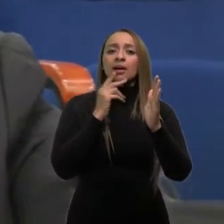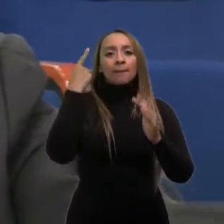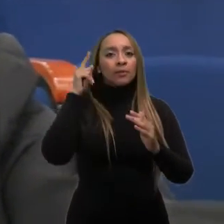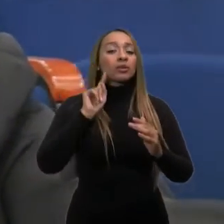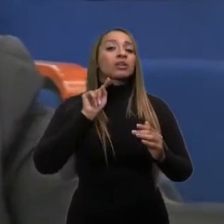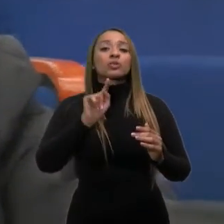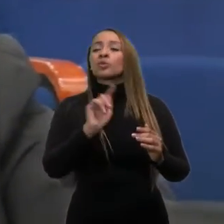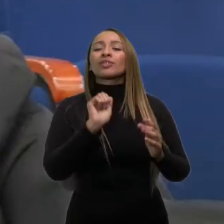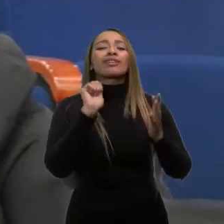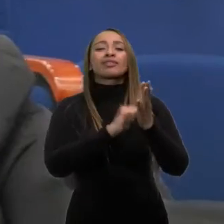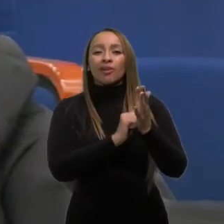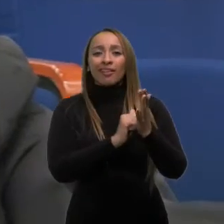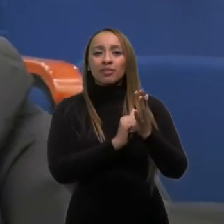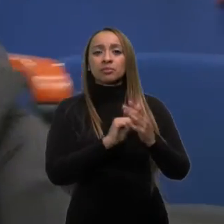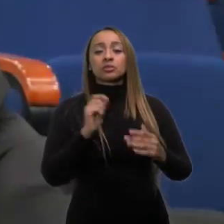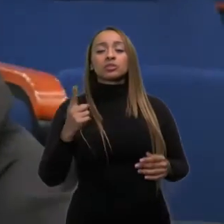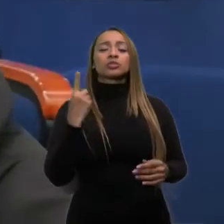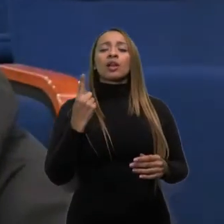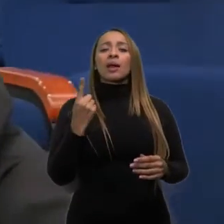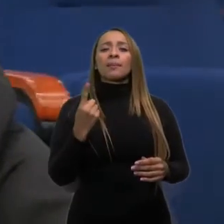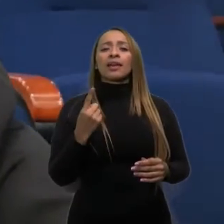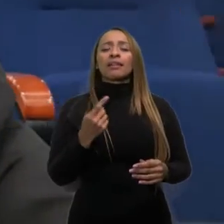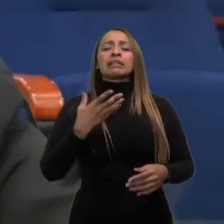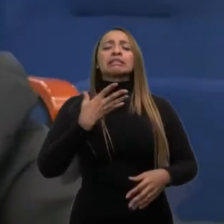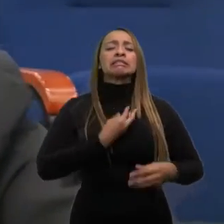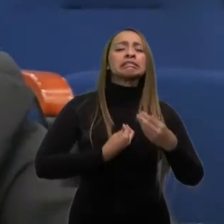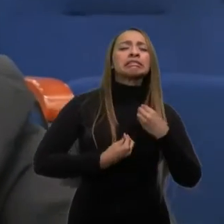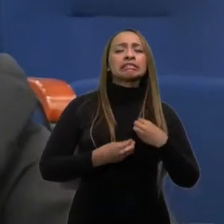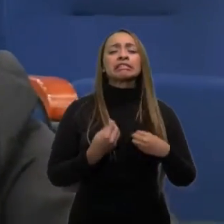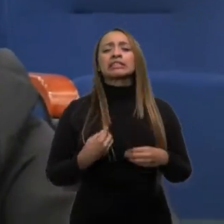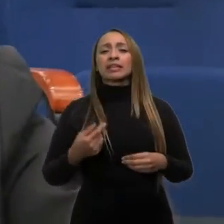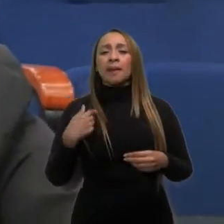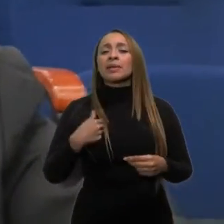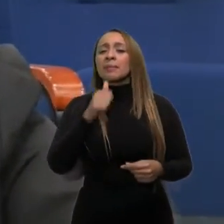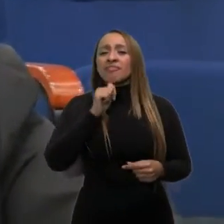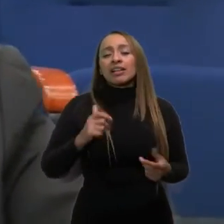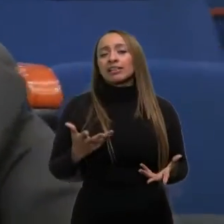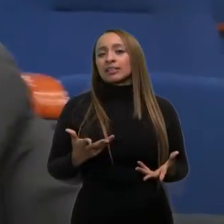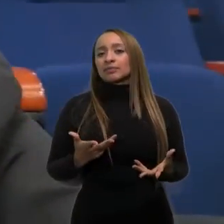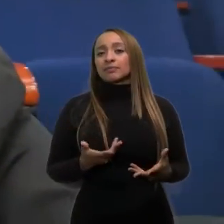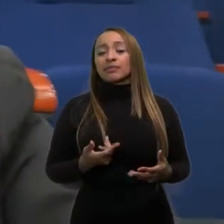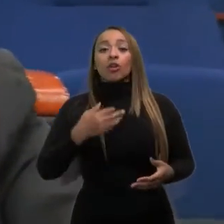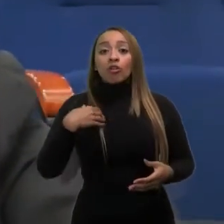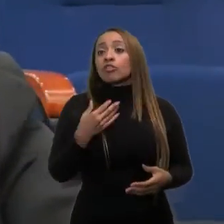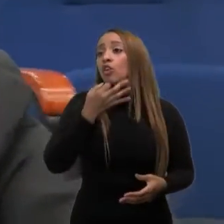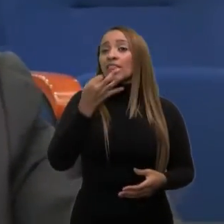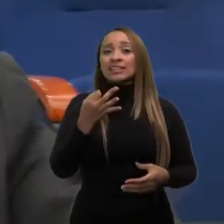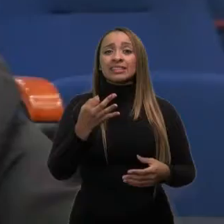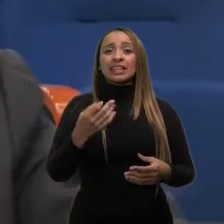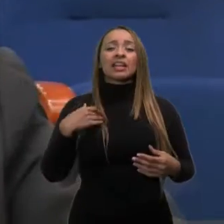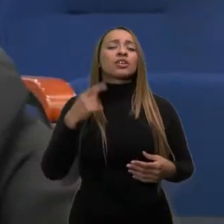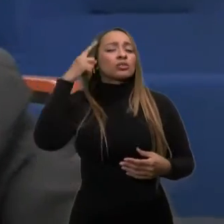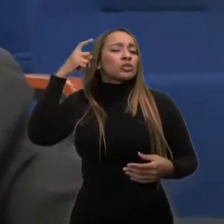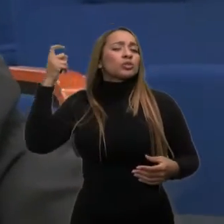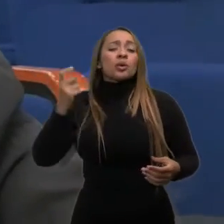Porque no estás tocando. No basta solamente con lamentarse por las cosas que no pasan en la vida, por decirle a todas las personas que hay un